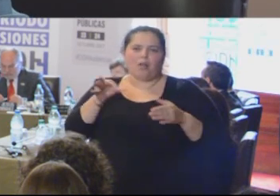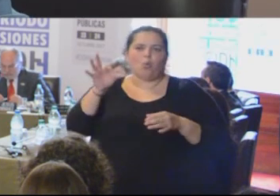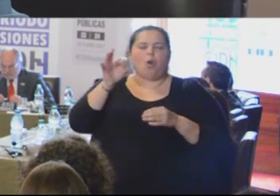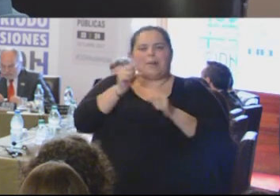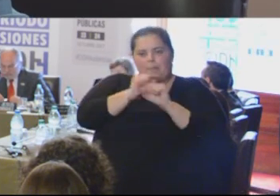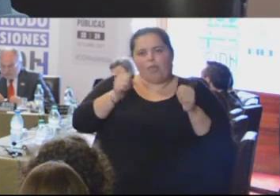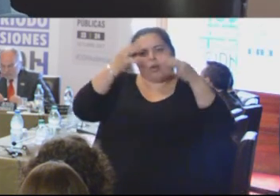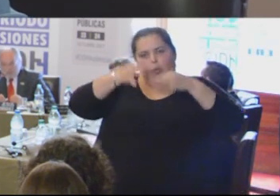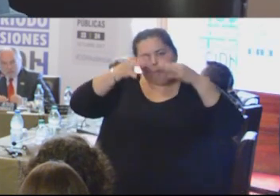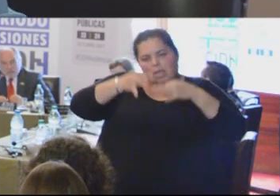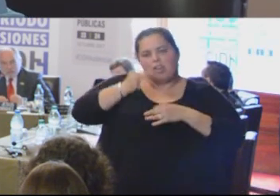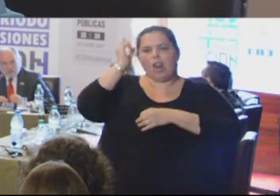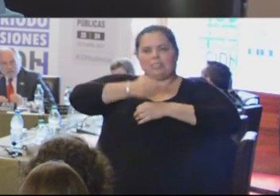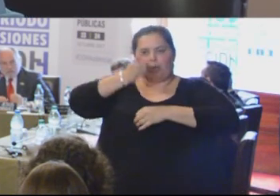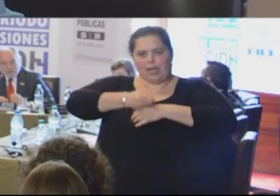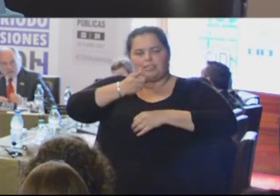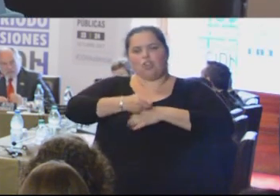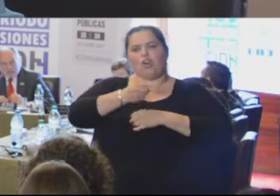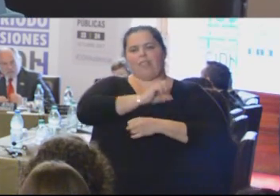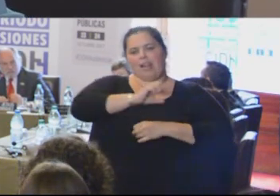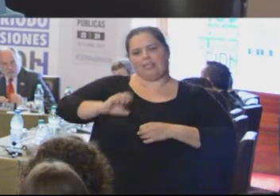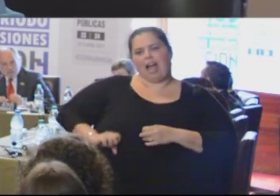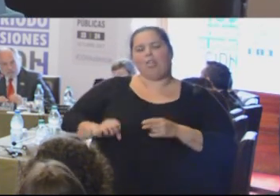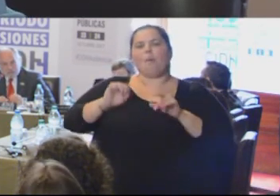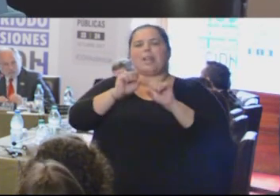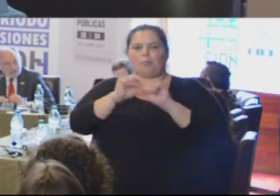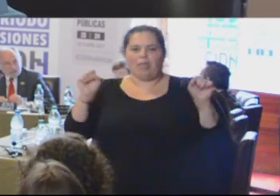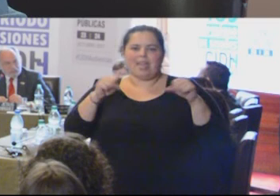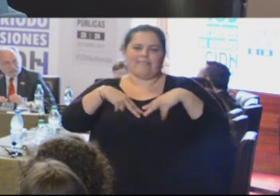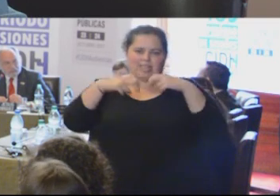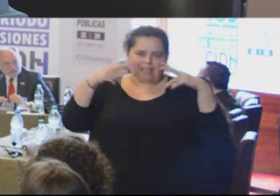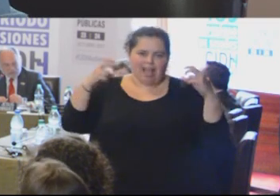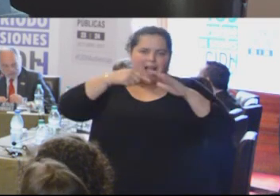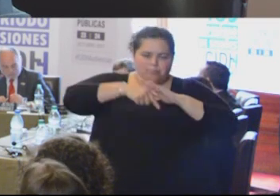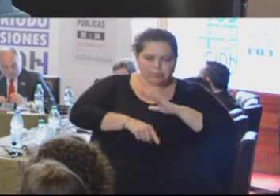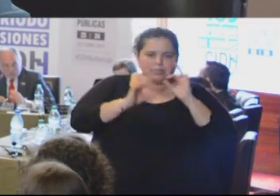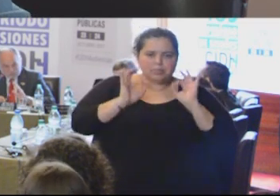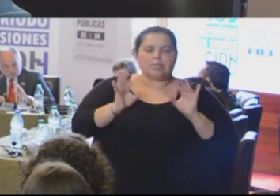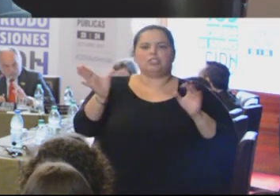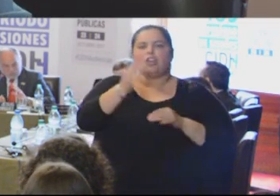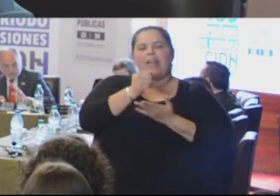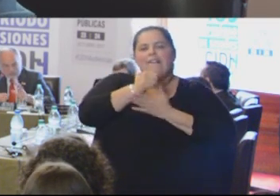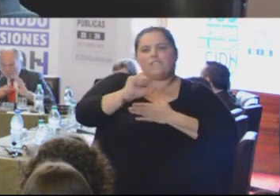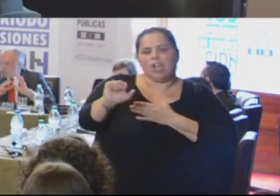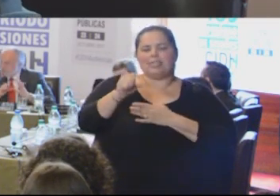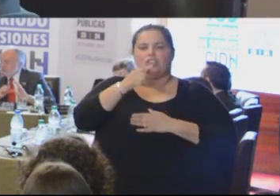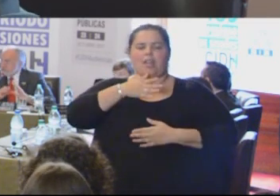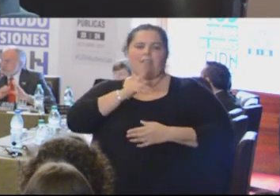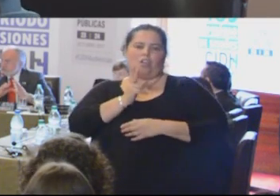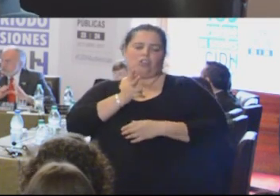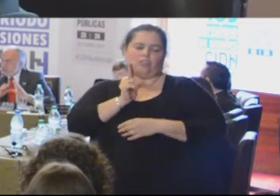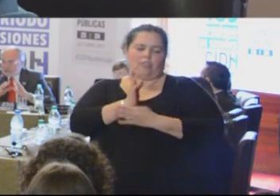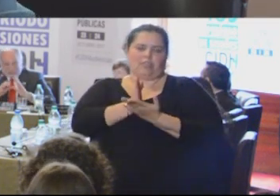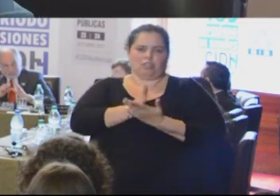del estado en cuanto a investigar todas las violaciones a los derechos humanos verdad entonces sí